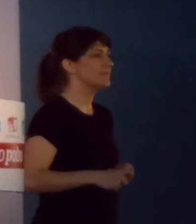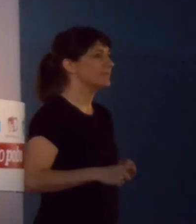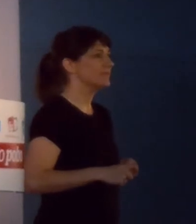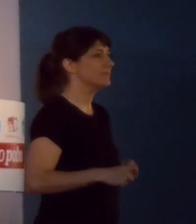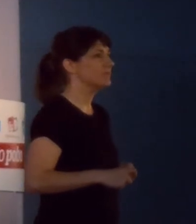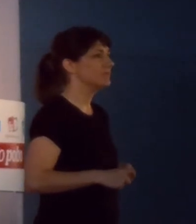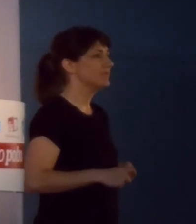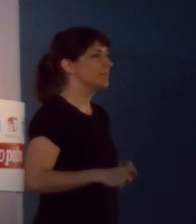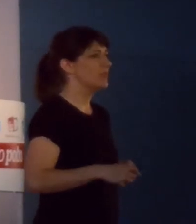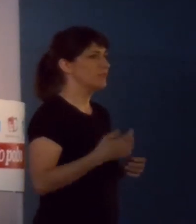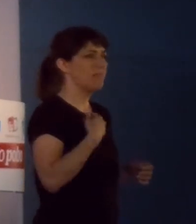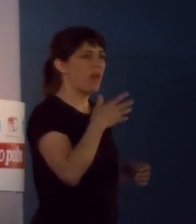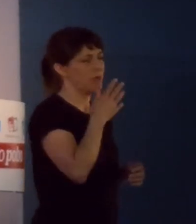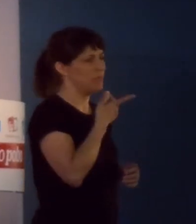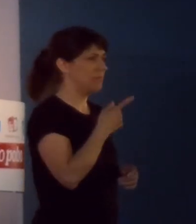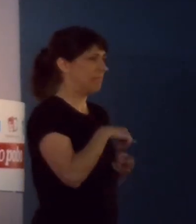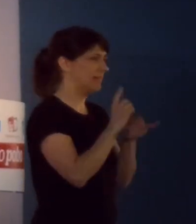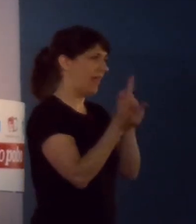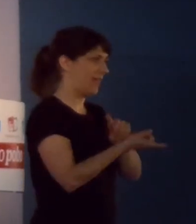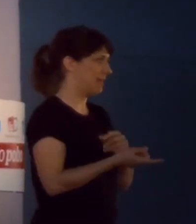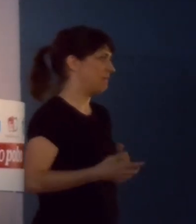vou cambiar o compás.